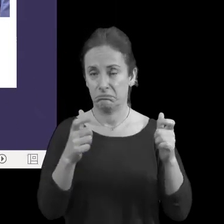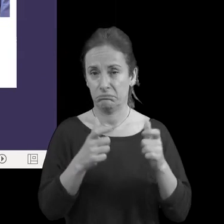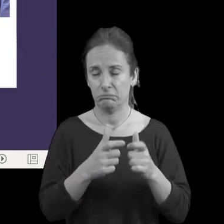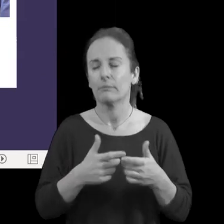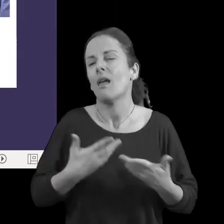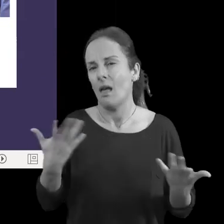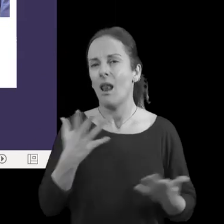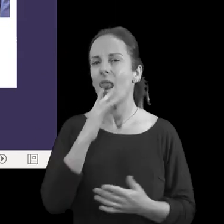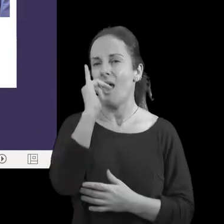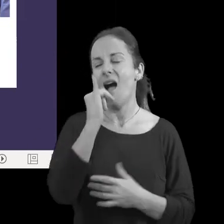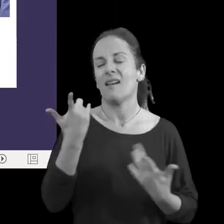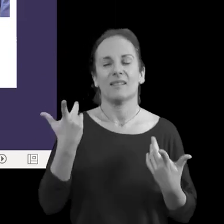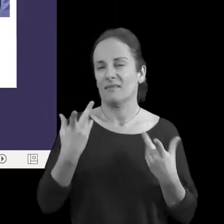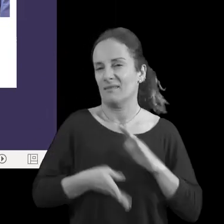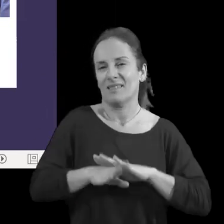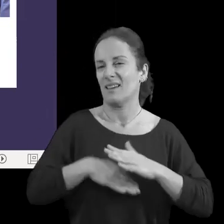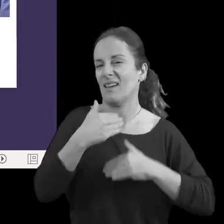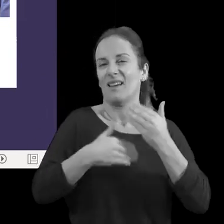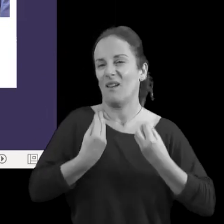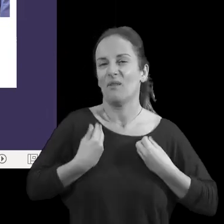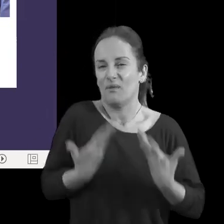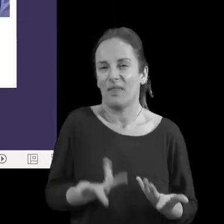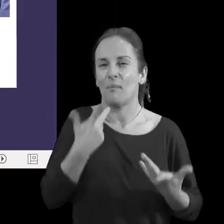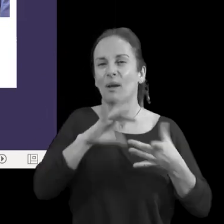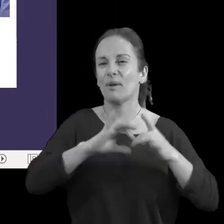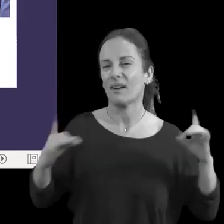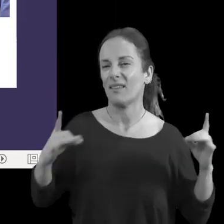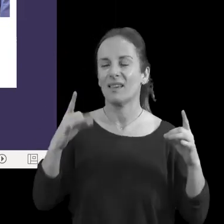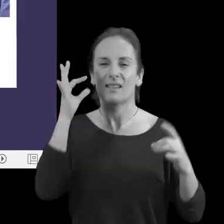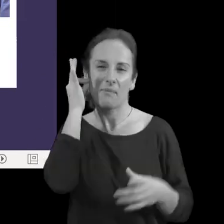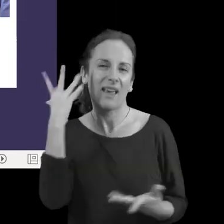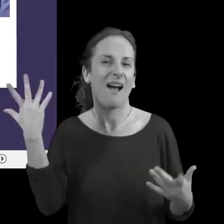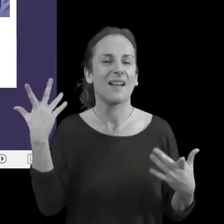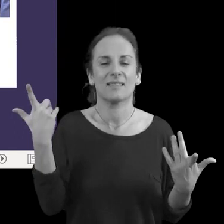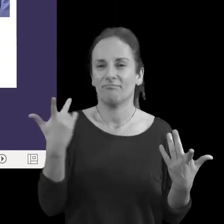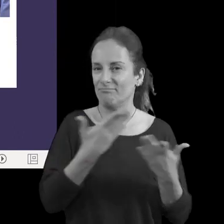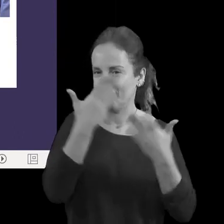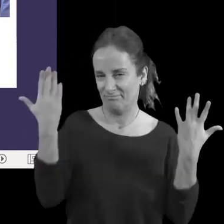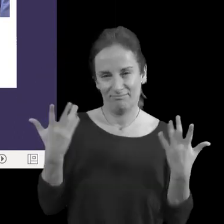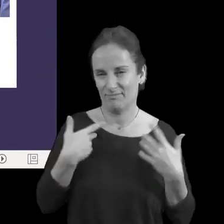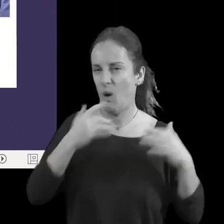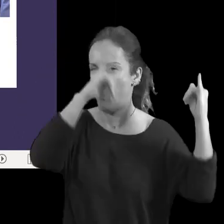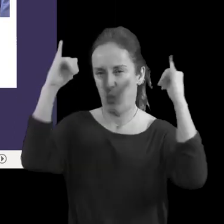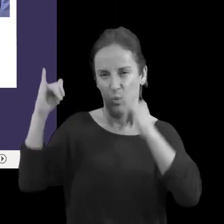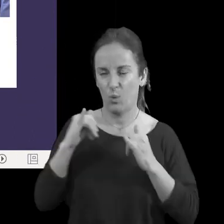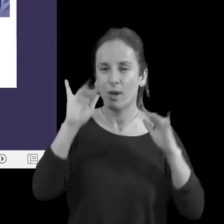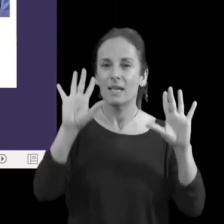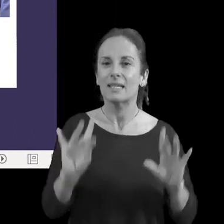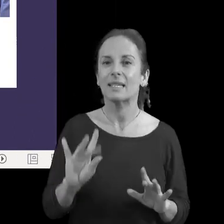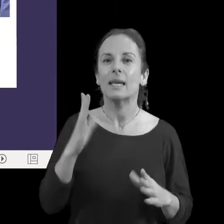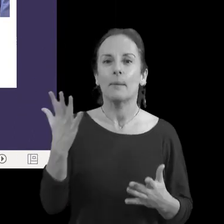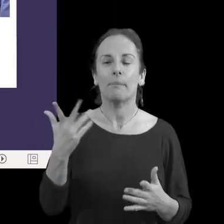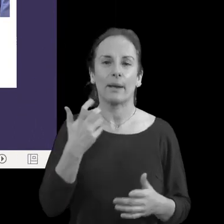seguimos sobreviviendo, ¿no? Con nuestras redes de amigas, de afectos, etcétera. Pero, por ejemplo, la gentrificación, ¿no? Lo que se